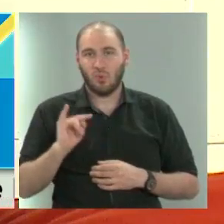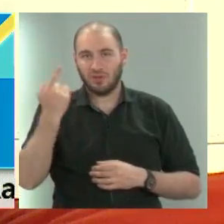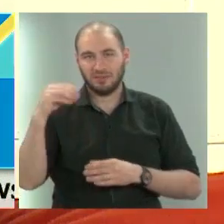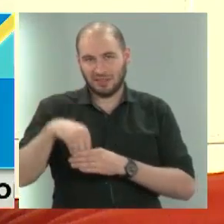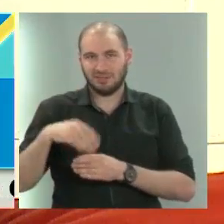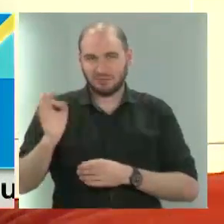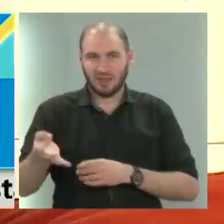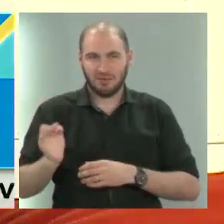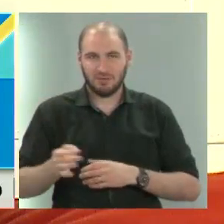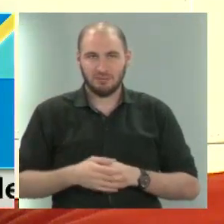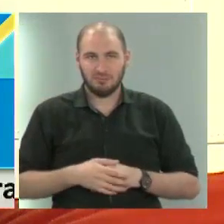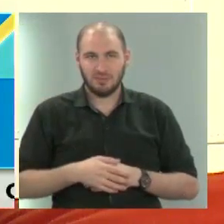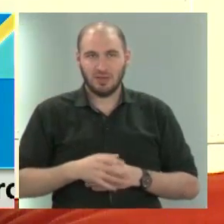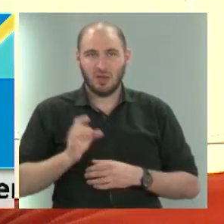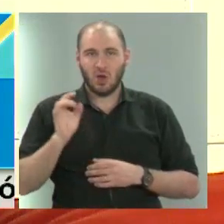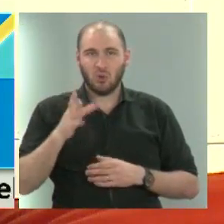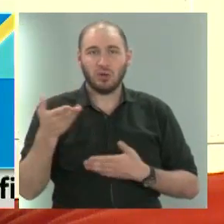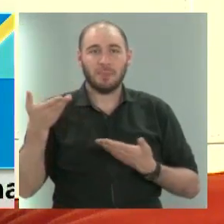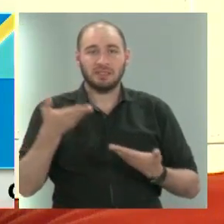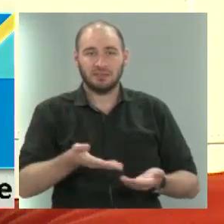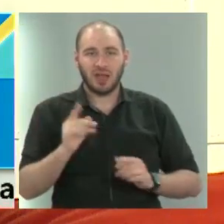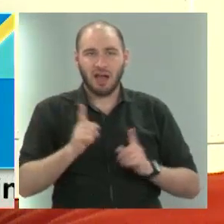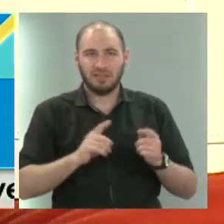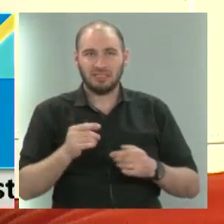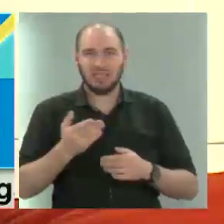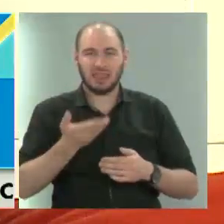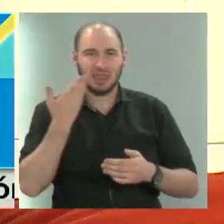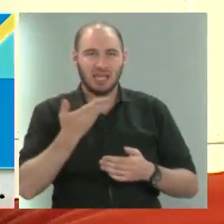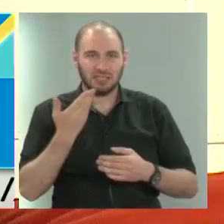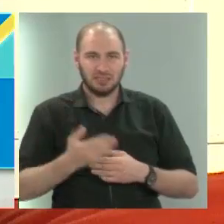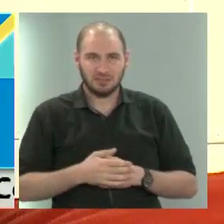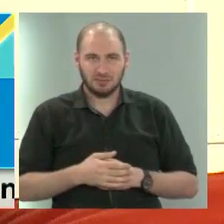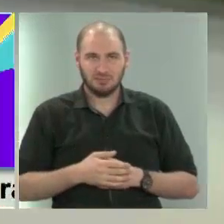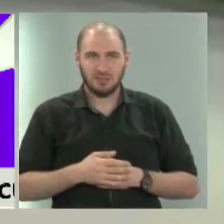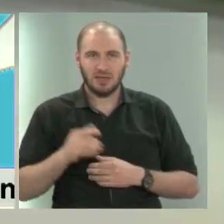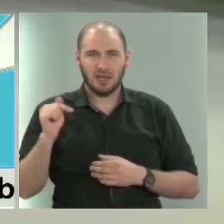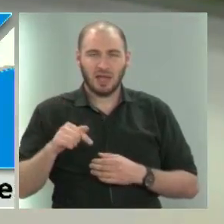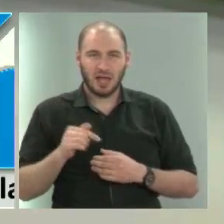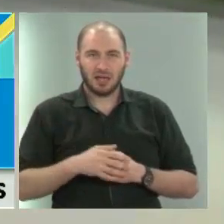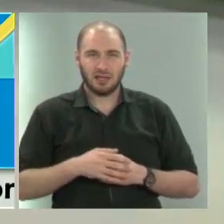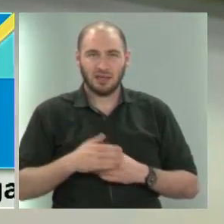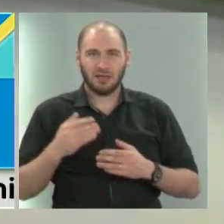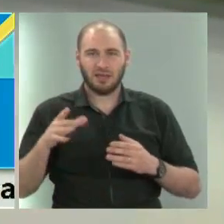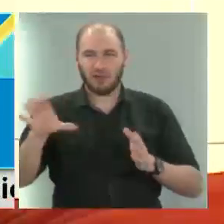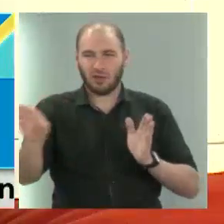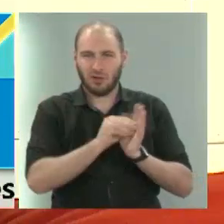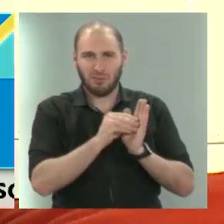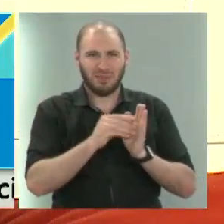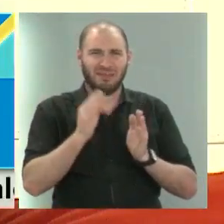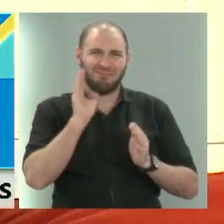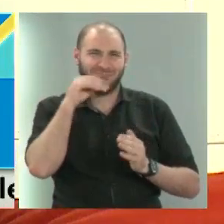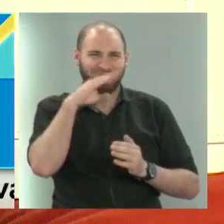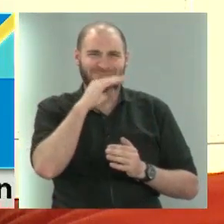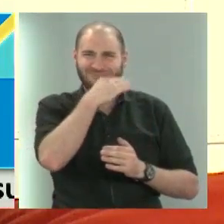universidad, ver solamente la presentación a veces de algunas tesis, ¿no? Sí. Donde uno se encuentra con un cortado y pegado